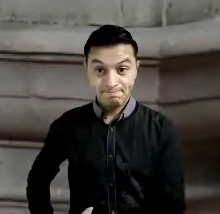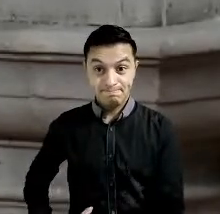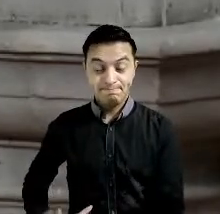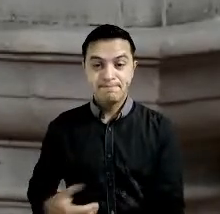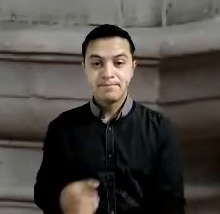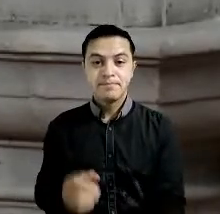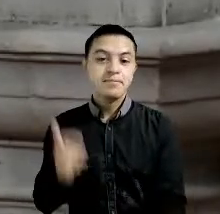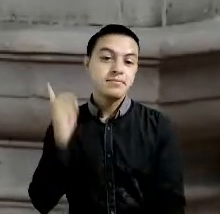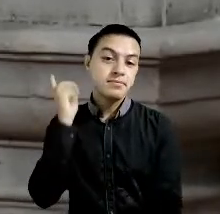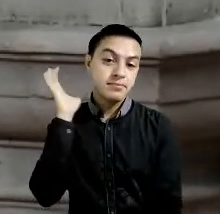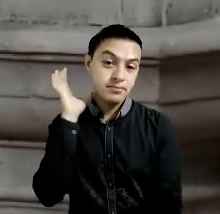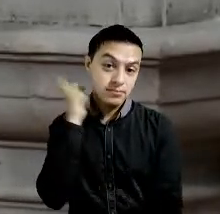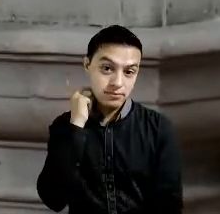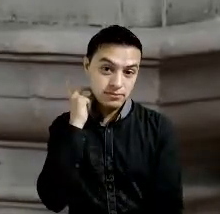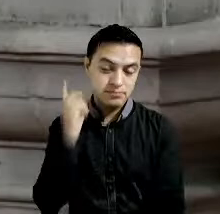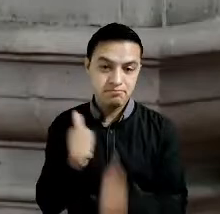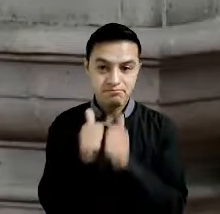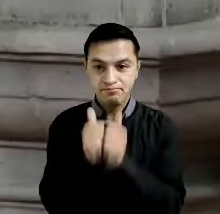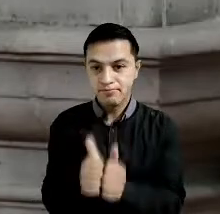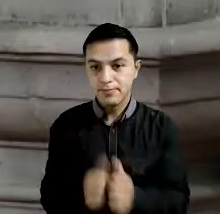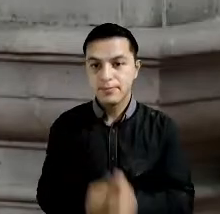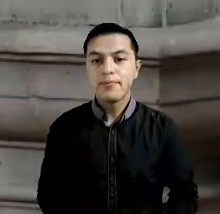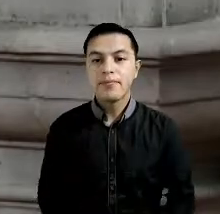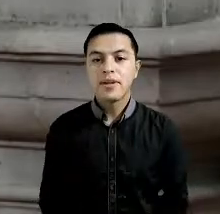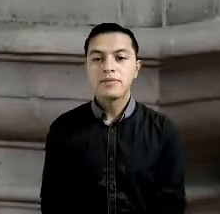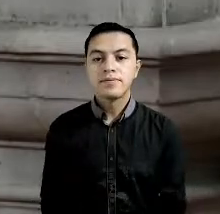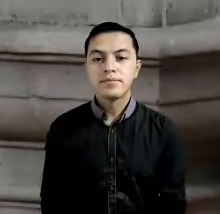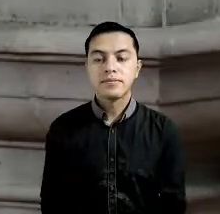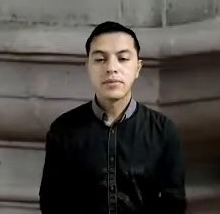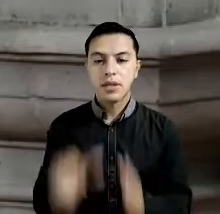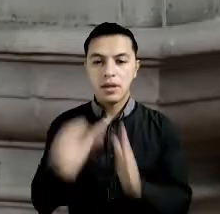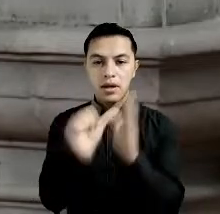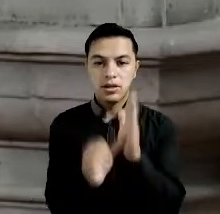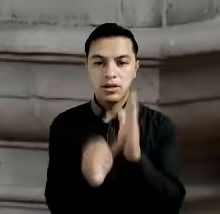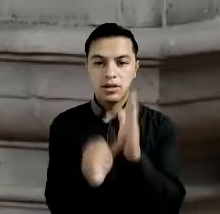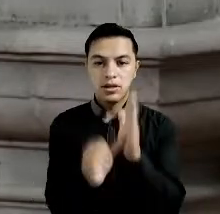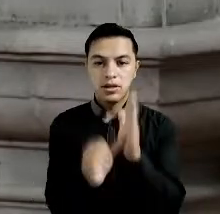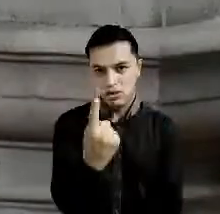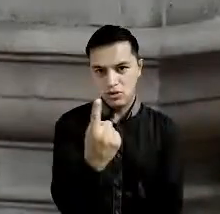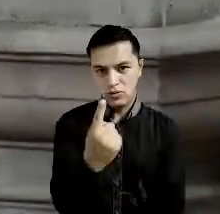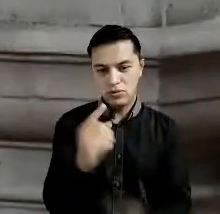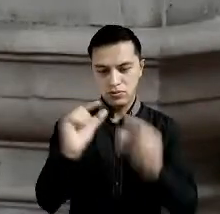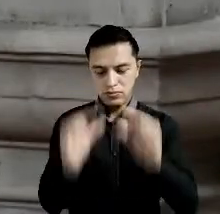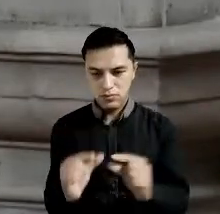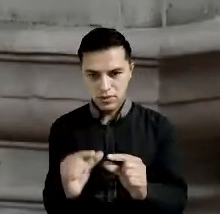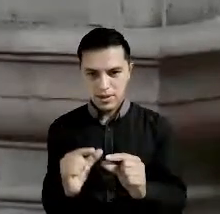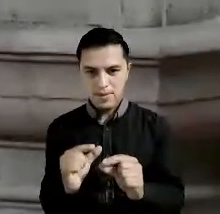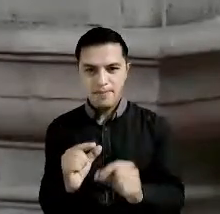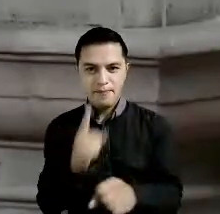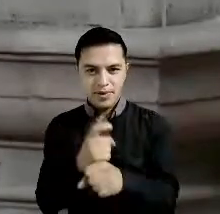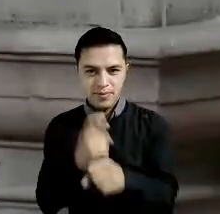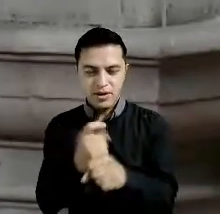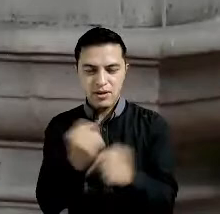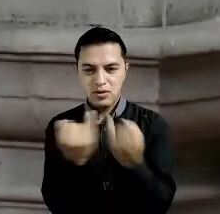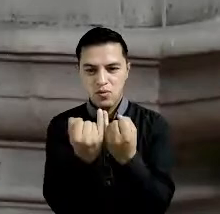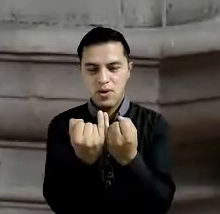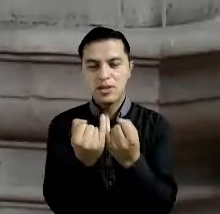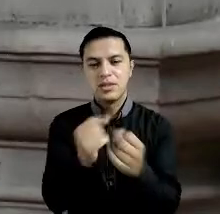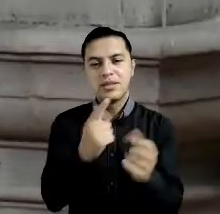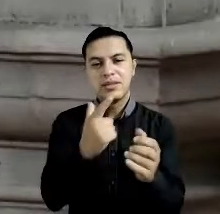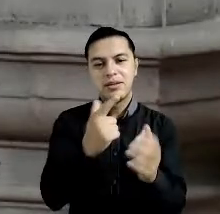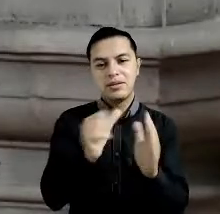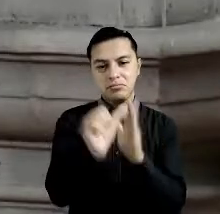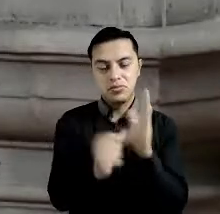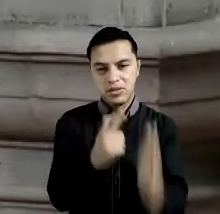México, presente. Con fundamento en los artículos 51, fracción primera y 77, fracción quinta de la Constitución Política del Estado Libre